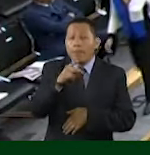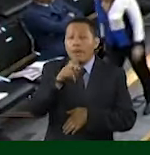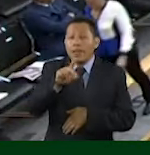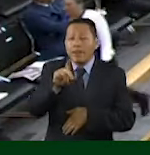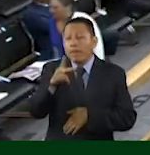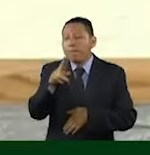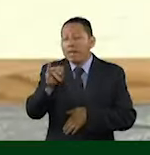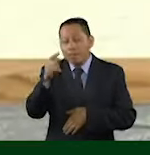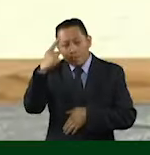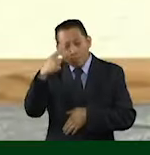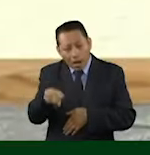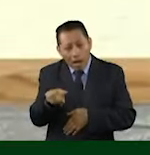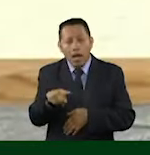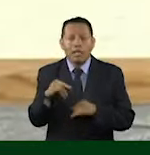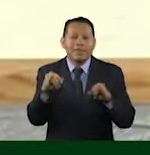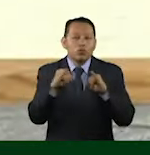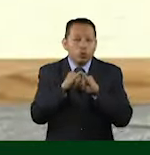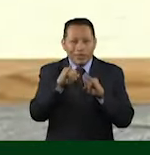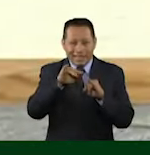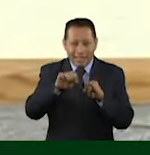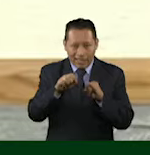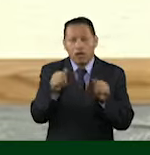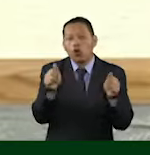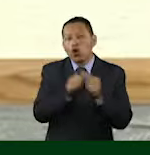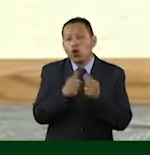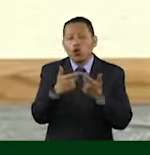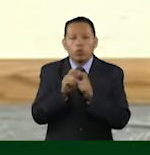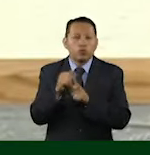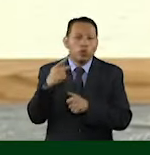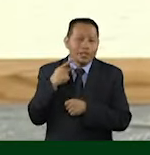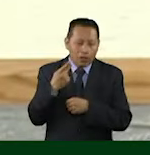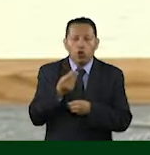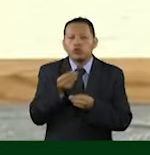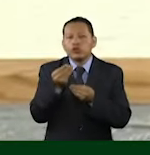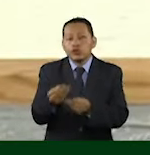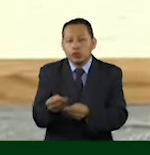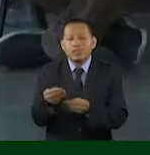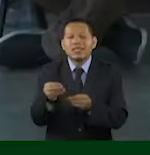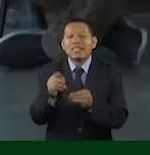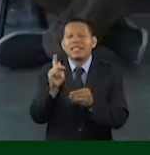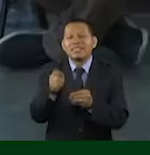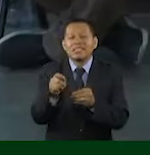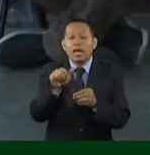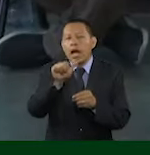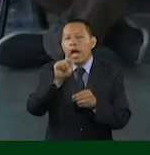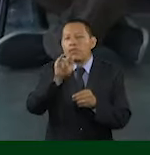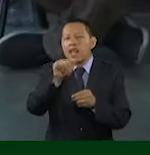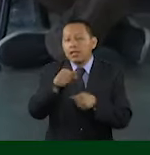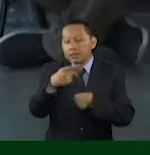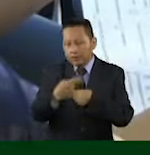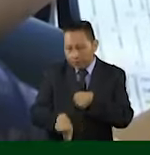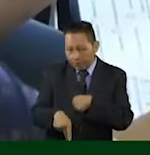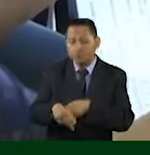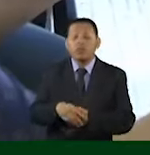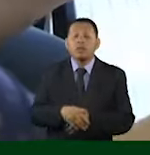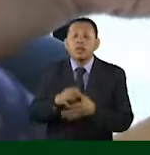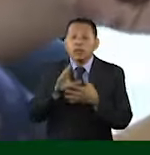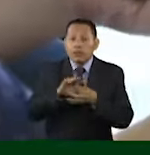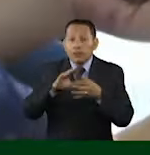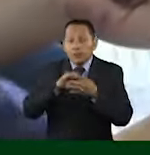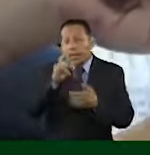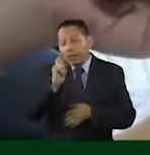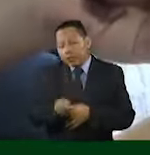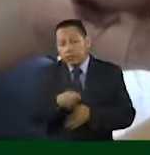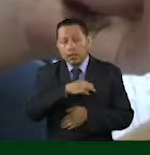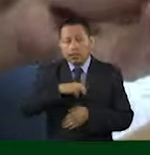y pri para que el Instituto comparta con los partidos políticos un atlas de riesgos en la discusión se señaló que el tema de las agresiones